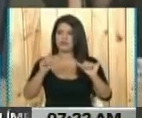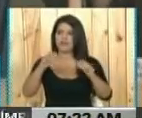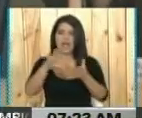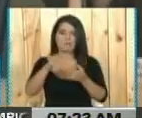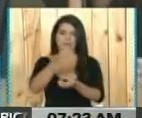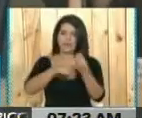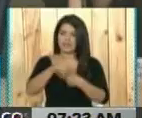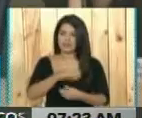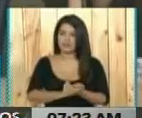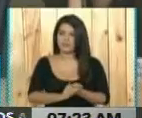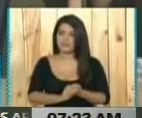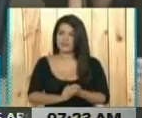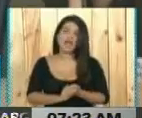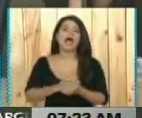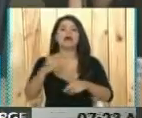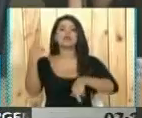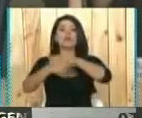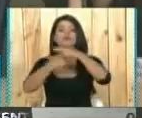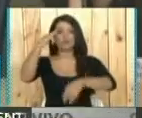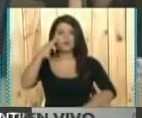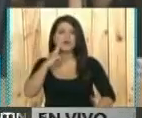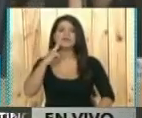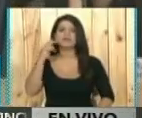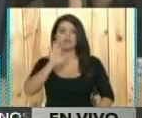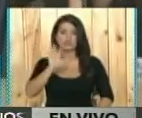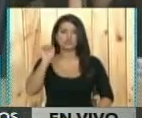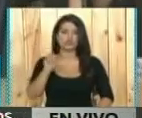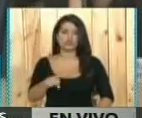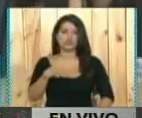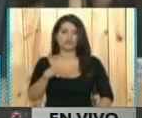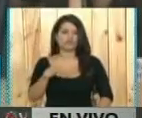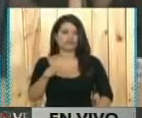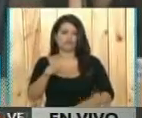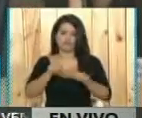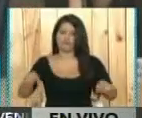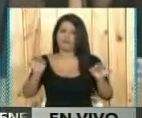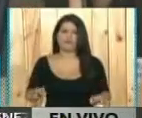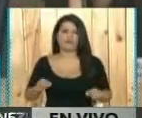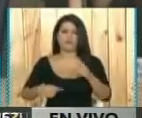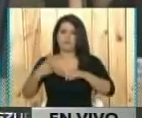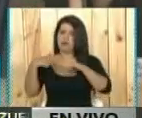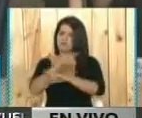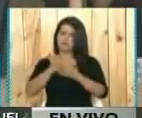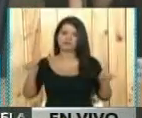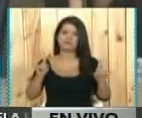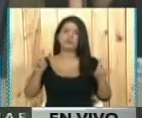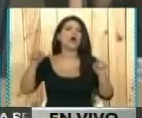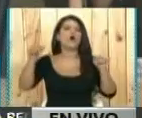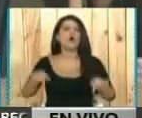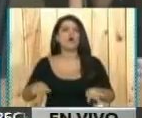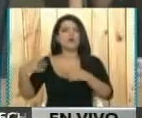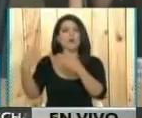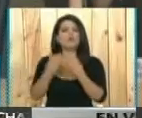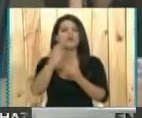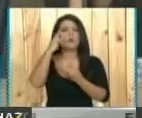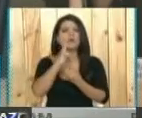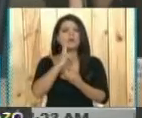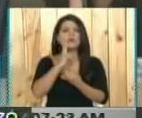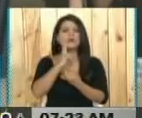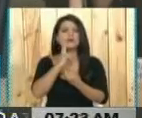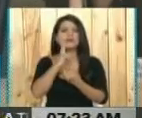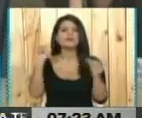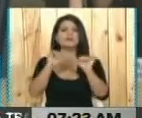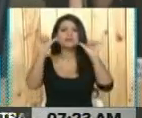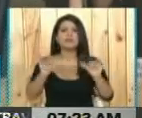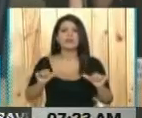La revolución bolivariana es irreversible y nosotros decimos hoy con nuestro libertador Simón Bolívar que el sistema